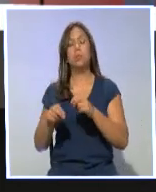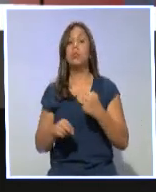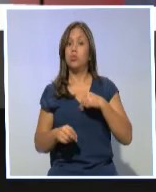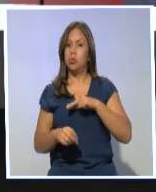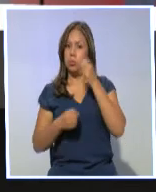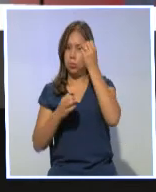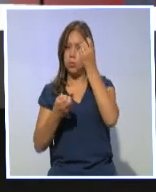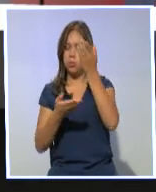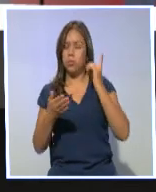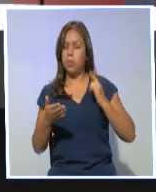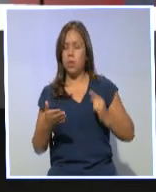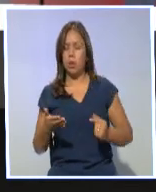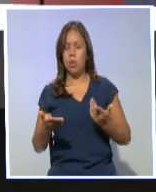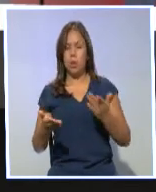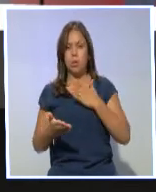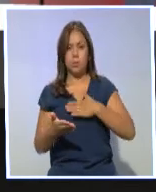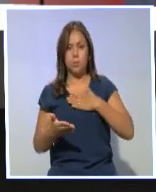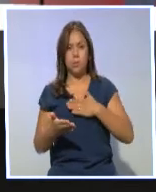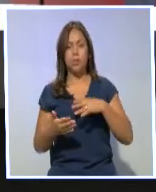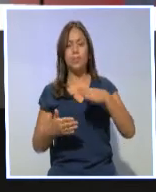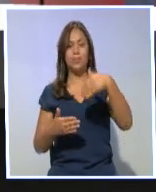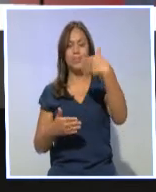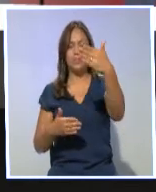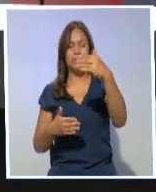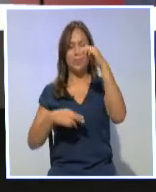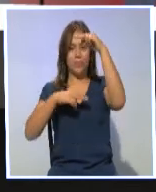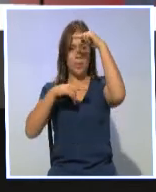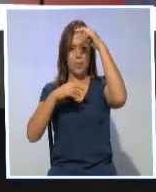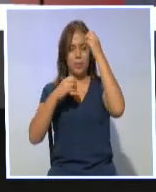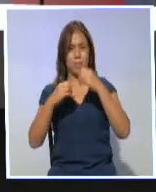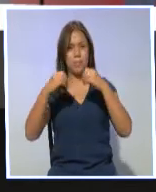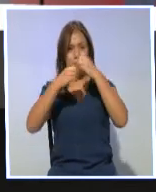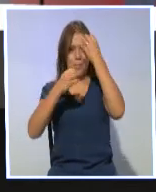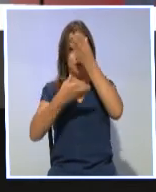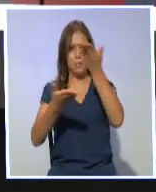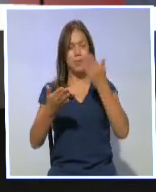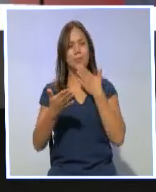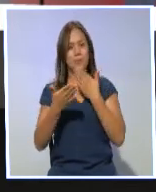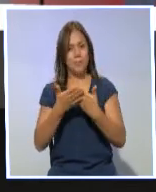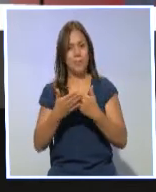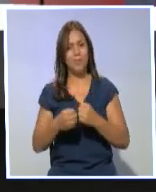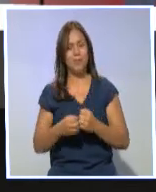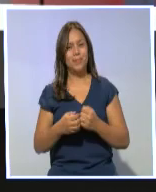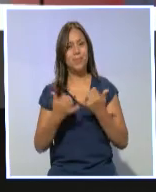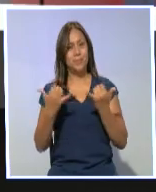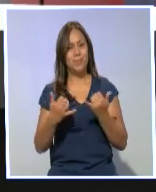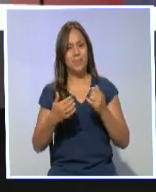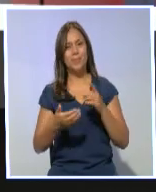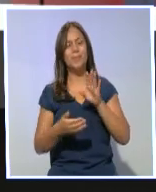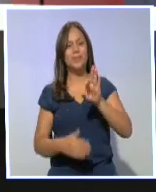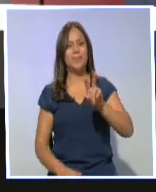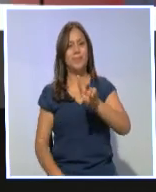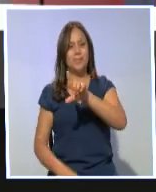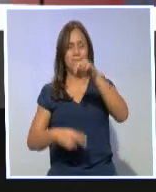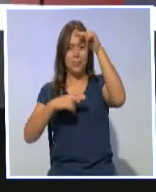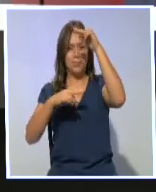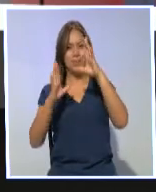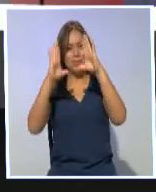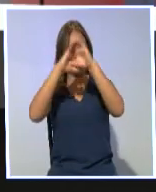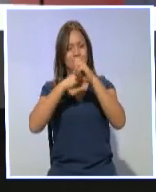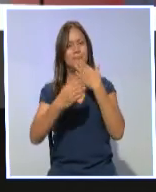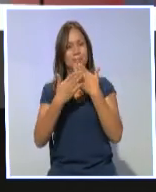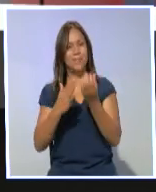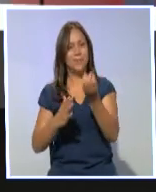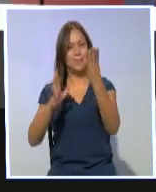mantendremos informados acerca de este tema en nuestras siguientes emisiones de noticias. Por lo pronto, hasta aquí TVL Noticias, emisión